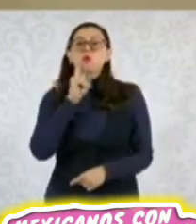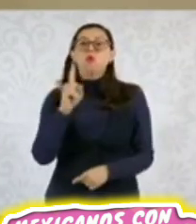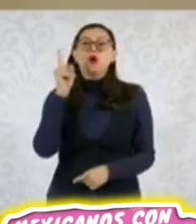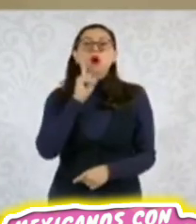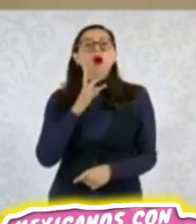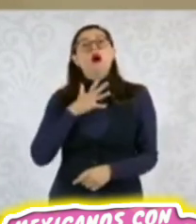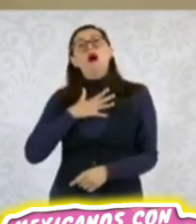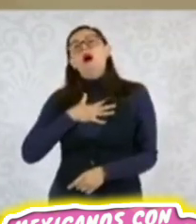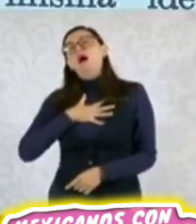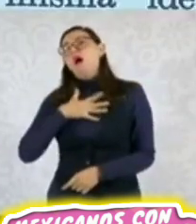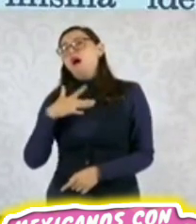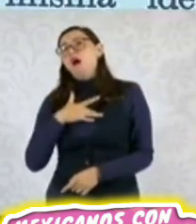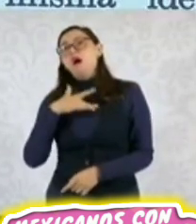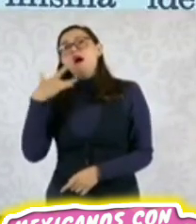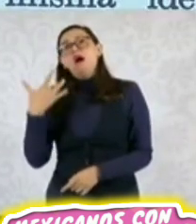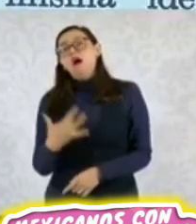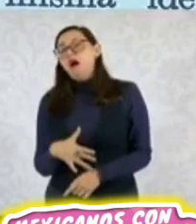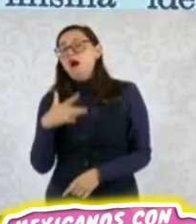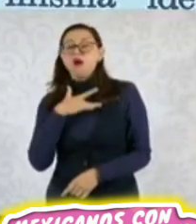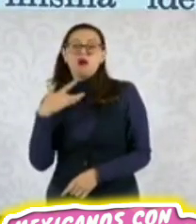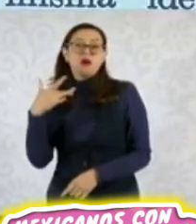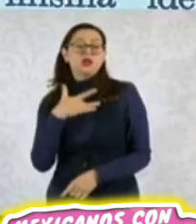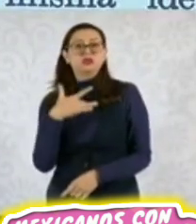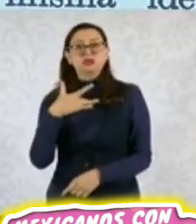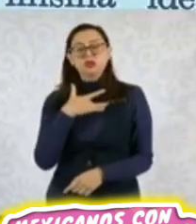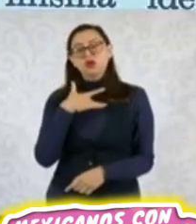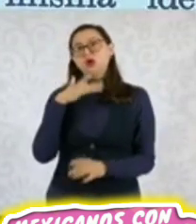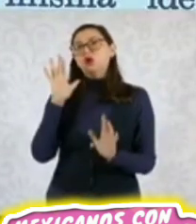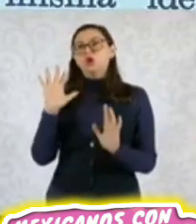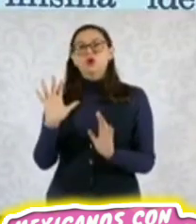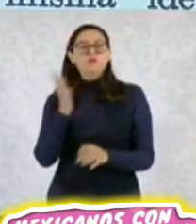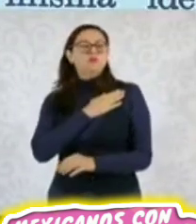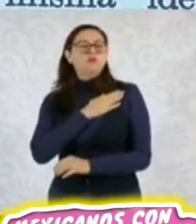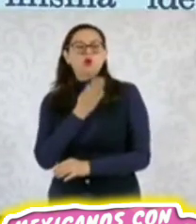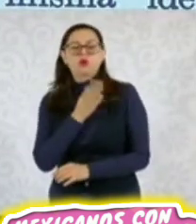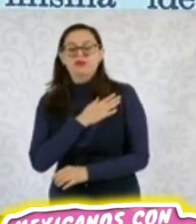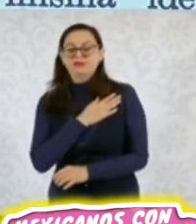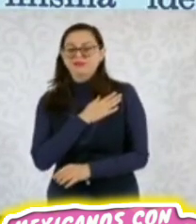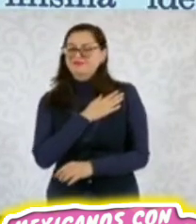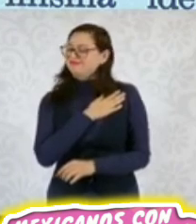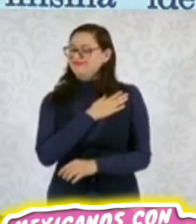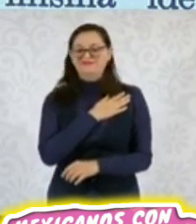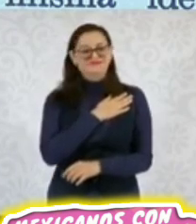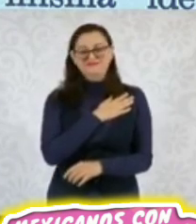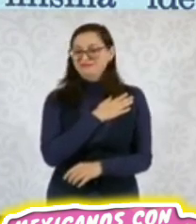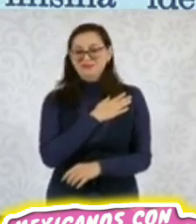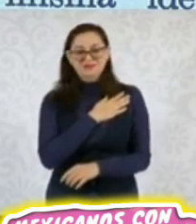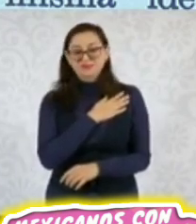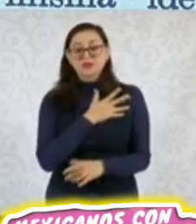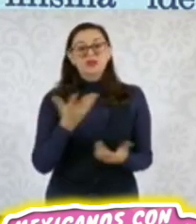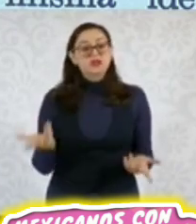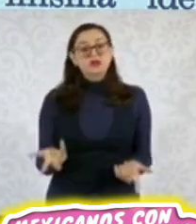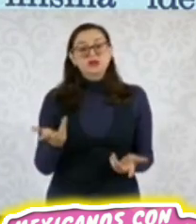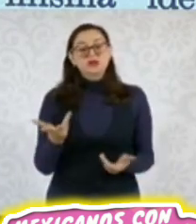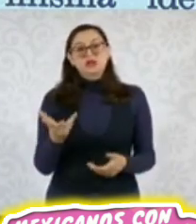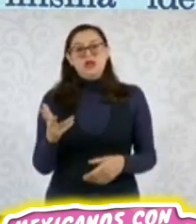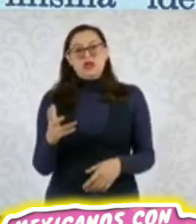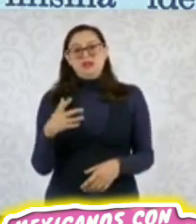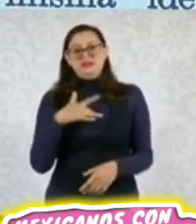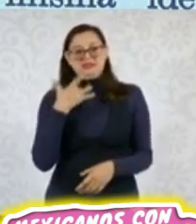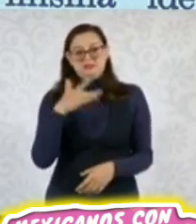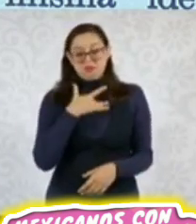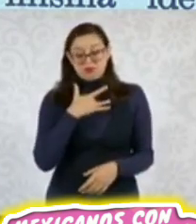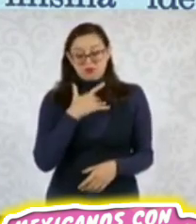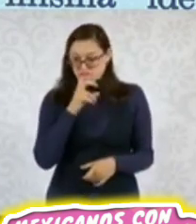ocupemos en la acción, no solamente otra vez este estereotipo de que las mujeres participamos nada más con el arrojo y la pasión. Hay